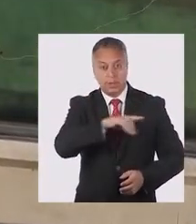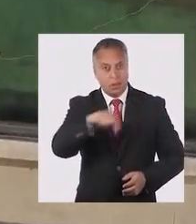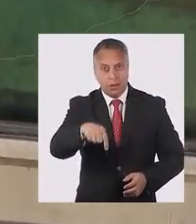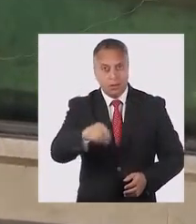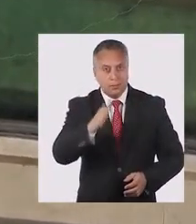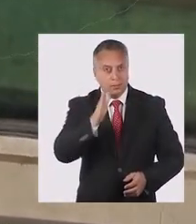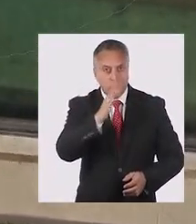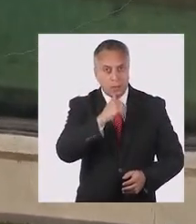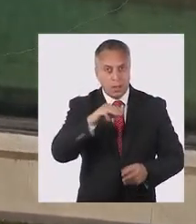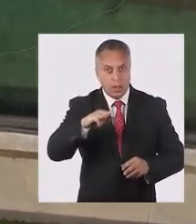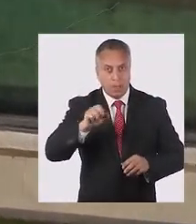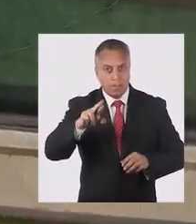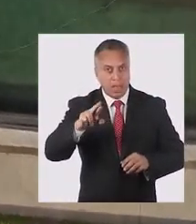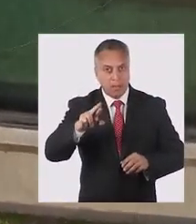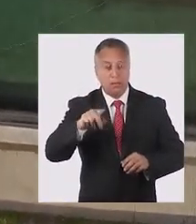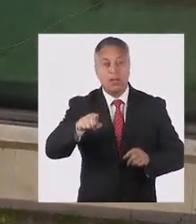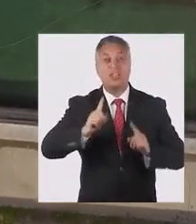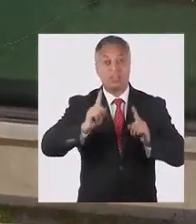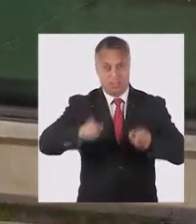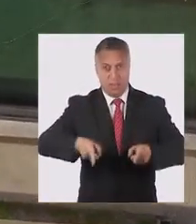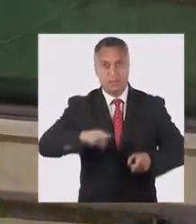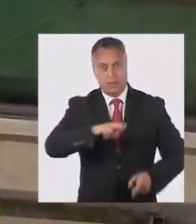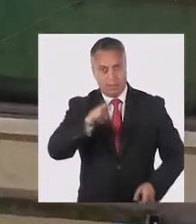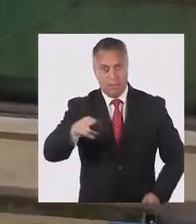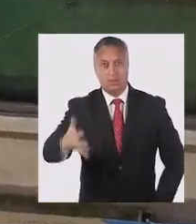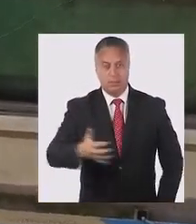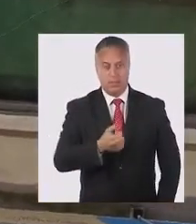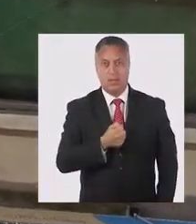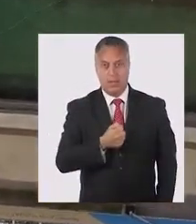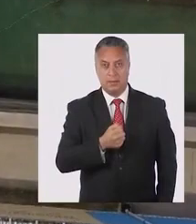Chile hoy no tiene mar y debemos recuperarlo.